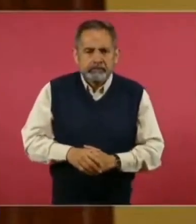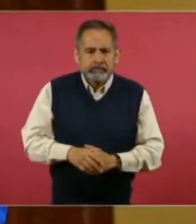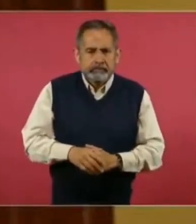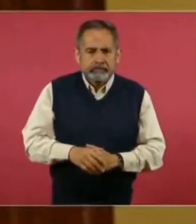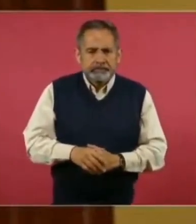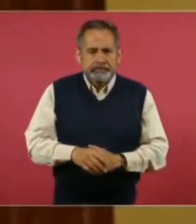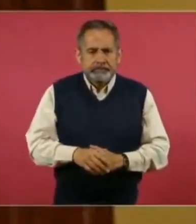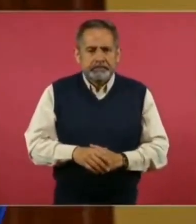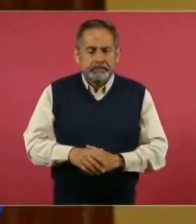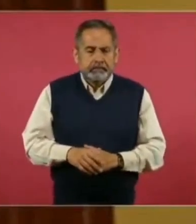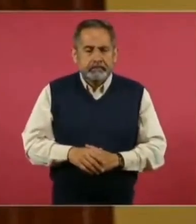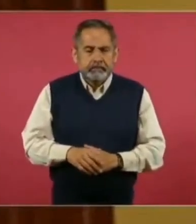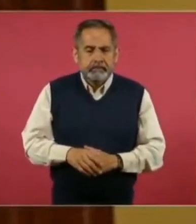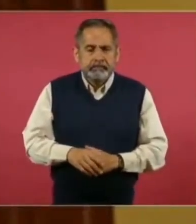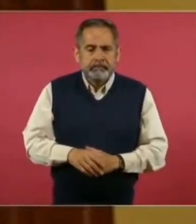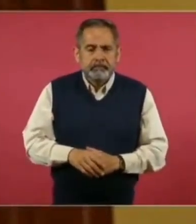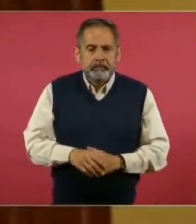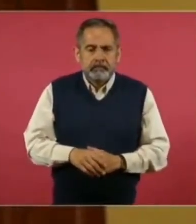tan